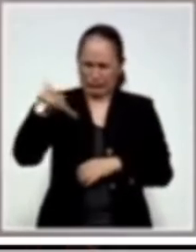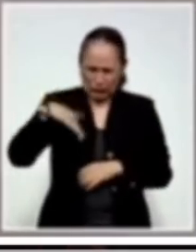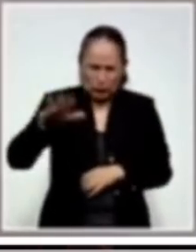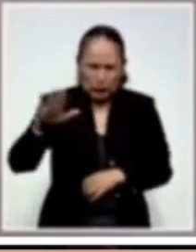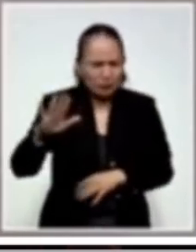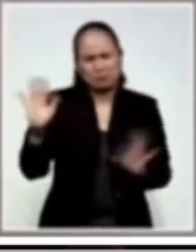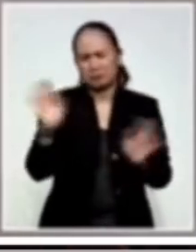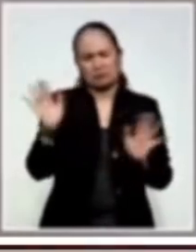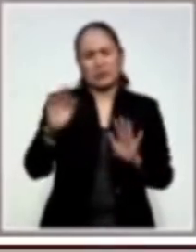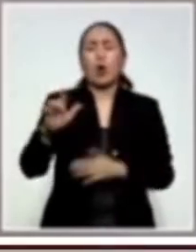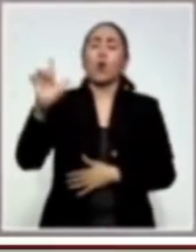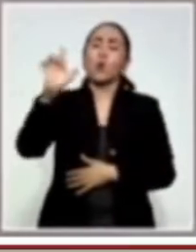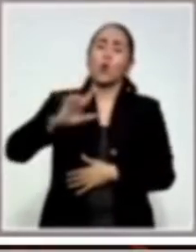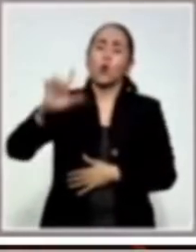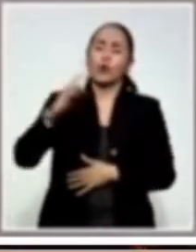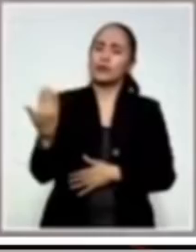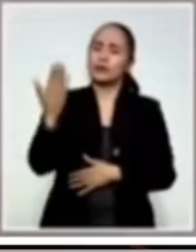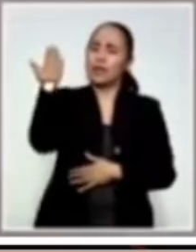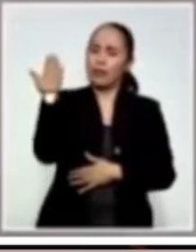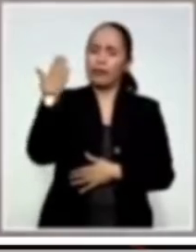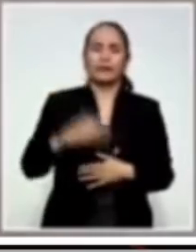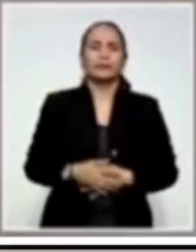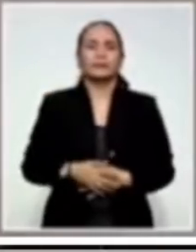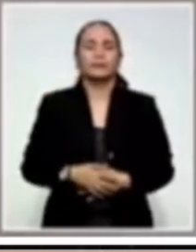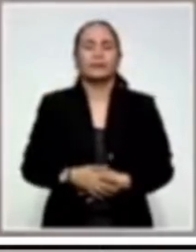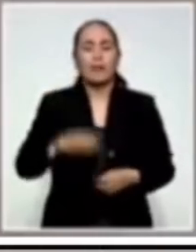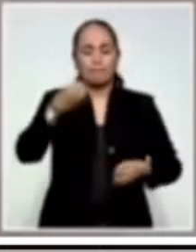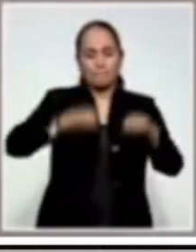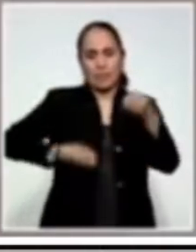El lunes pasado, a raíz de una intervención del